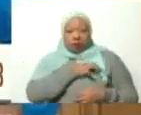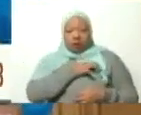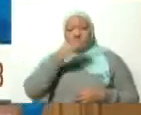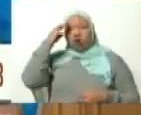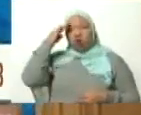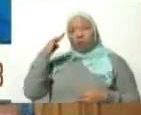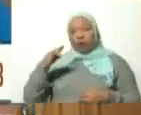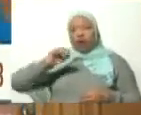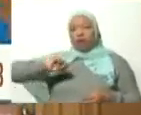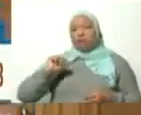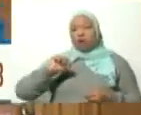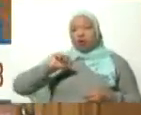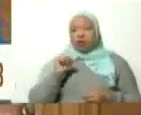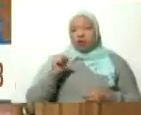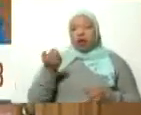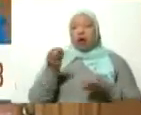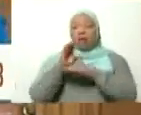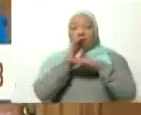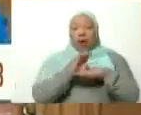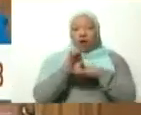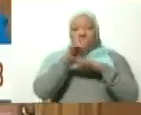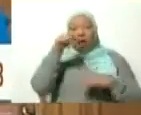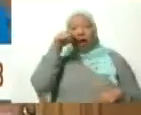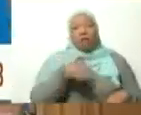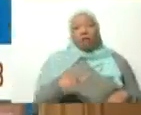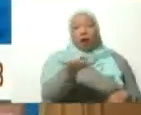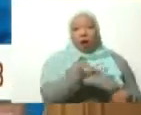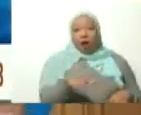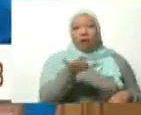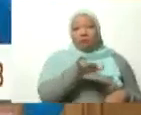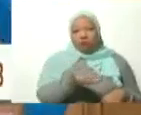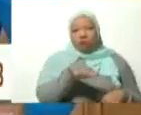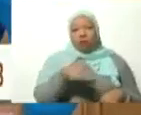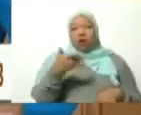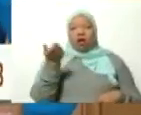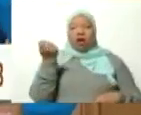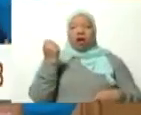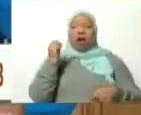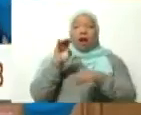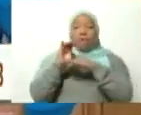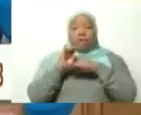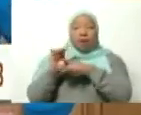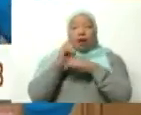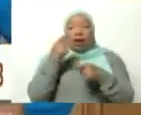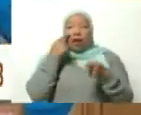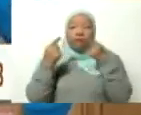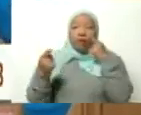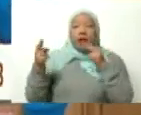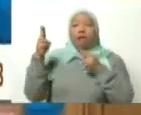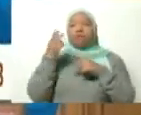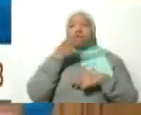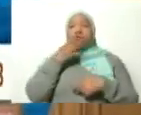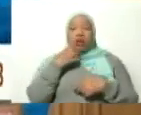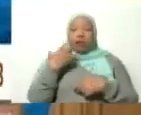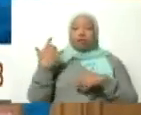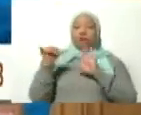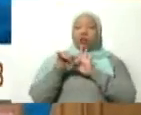policial, para proteger al pueblo venezolano, para proteger nuestras fronteras, para proteger nuestra integridad